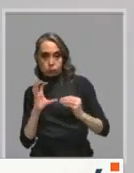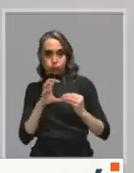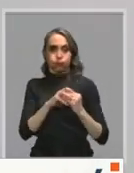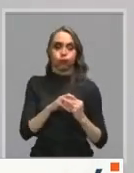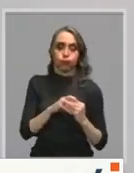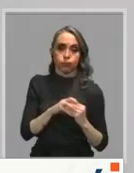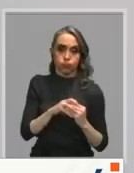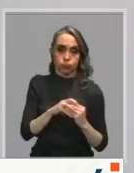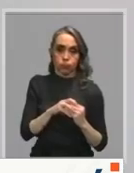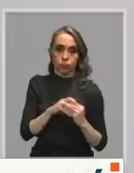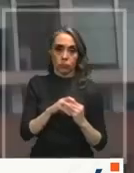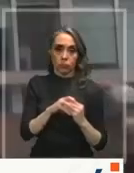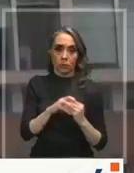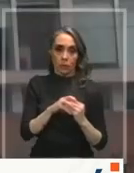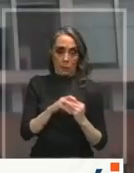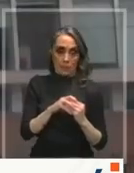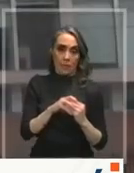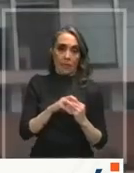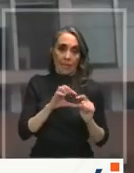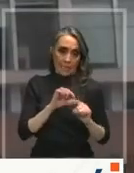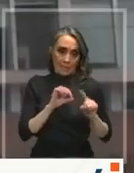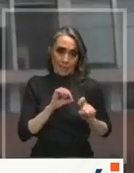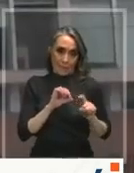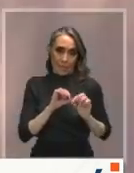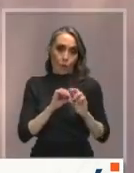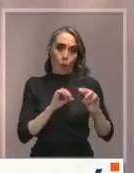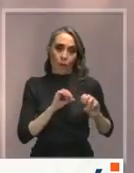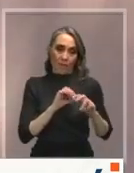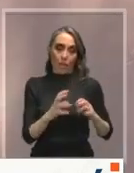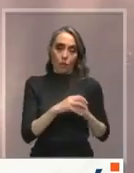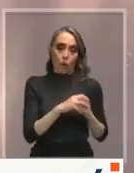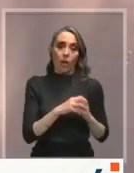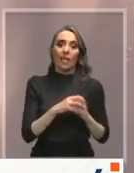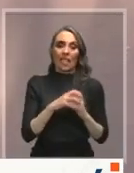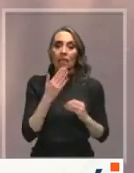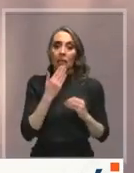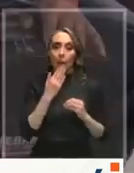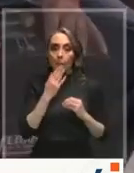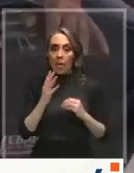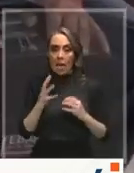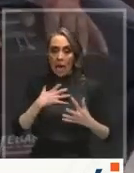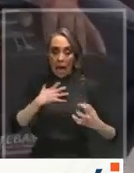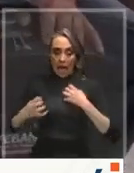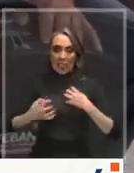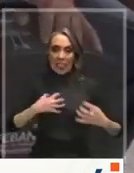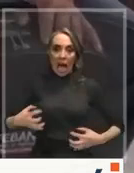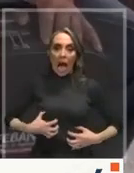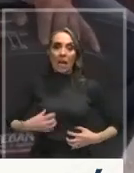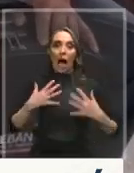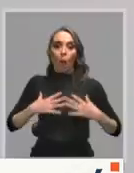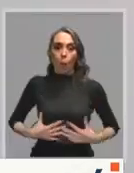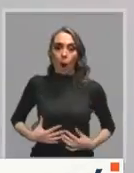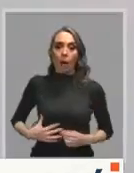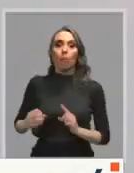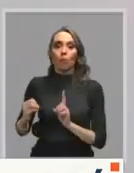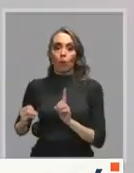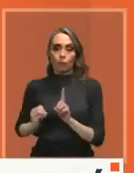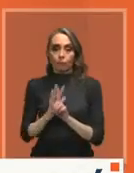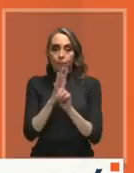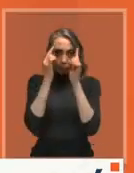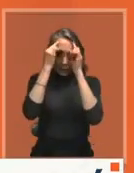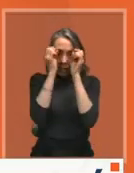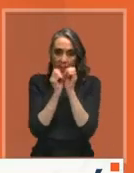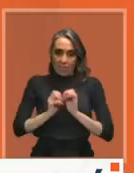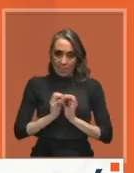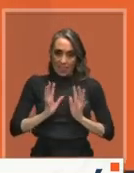al germen causante, sino que también al propio cuerpo, particularmente la mielina en los nervios